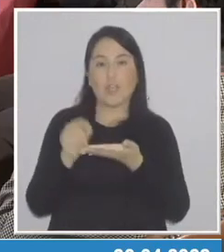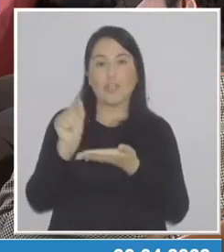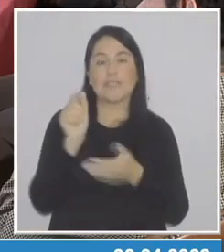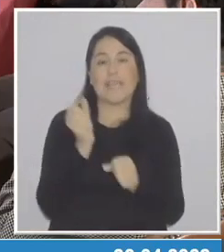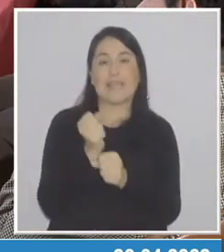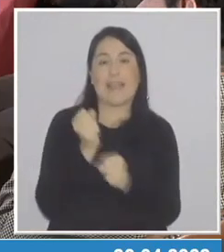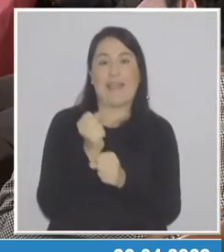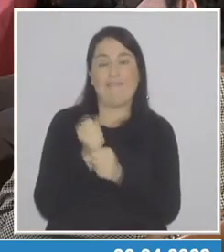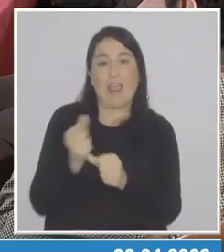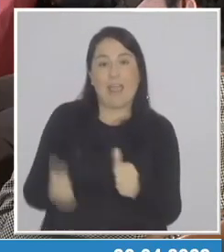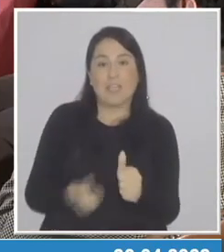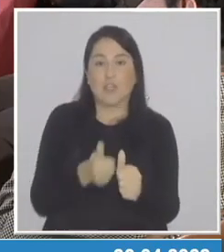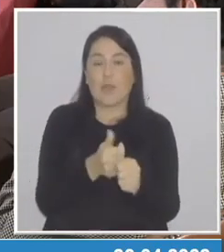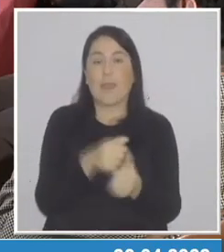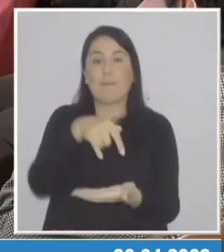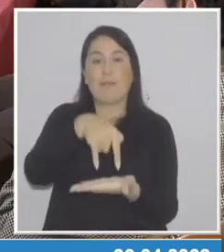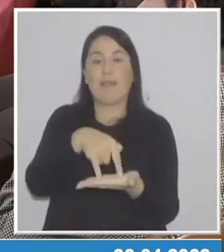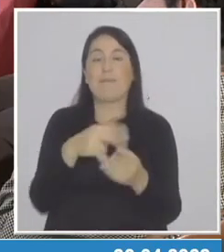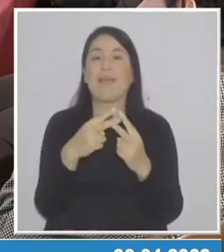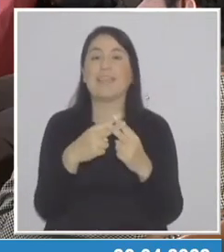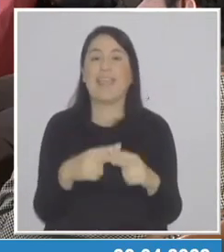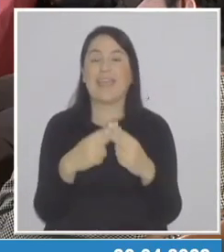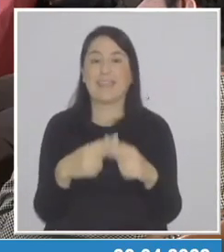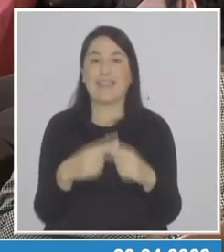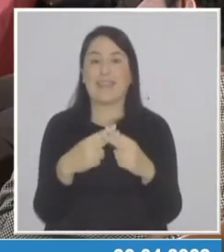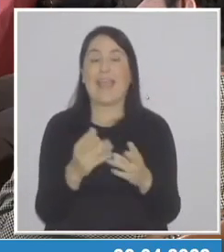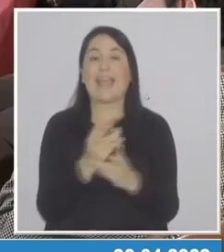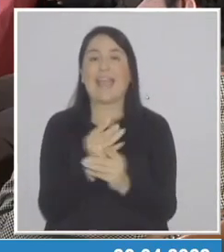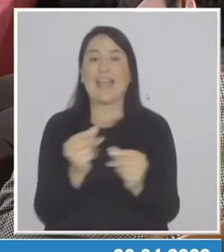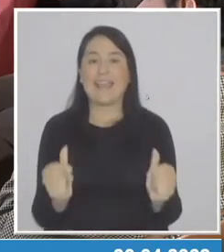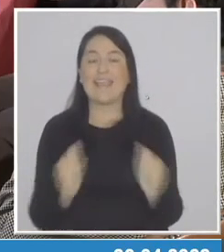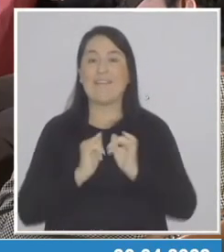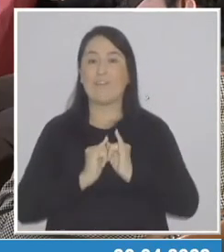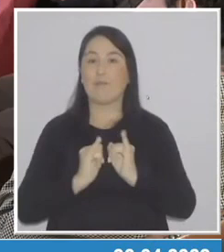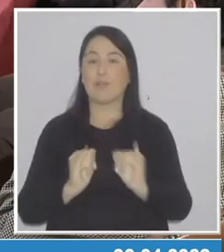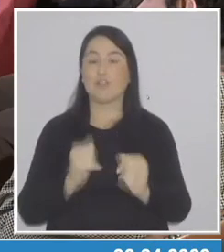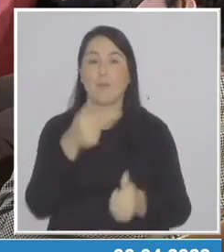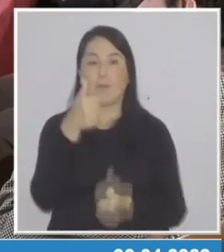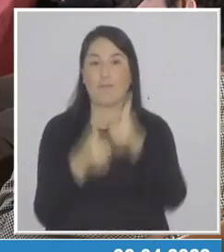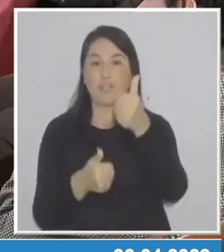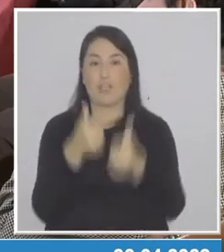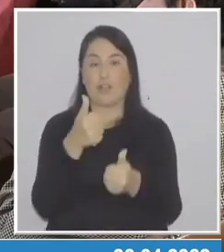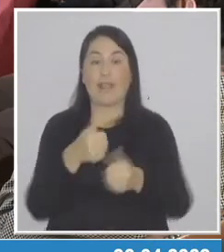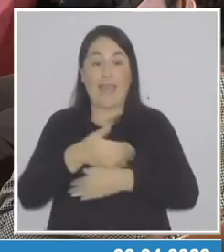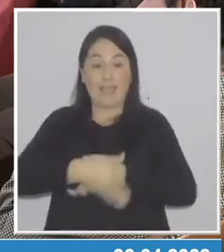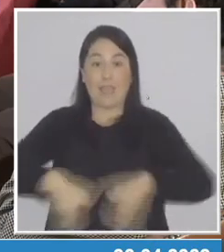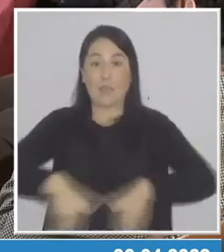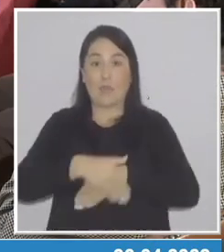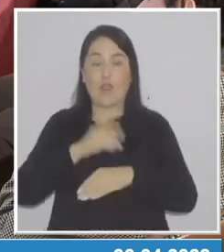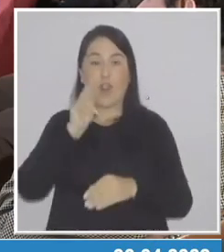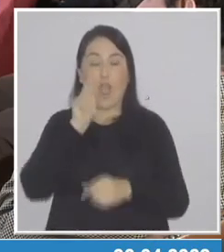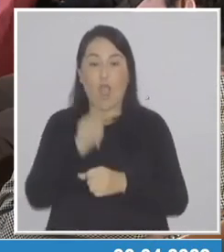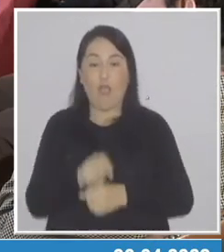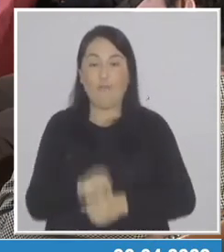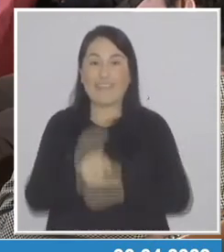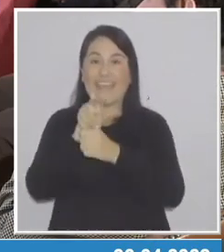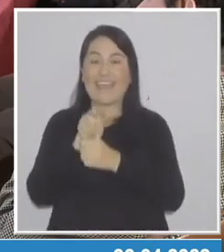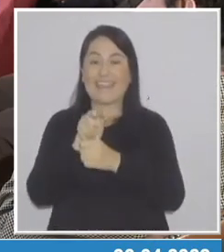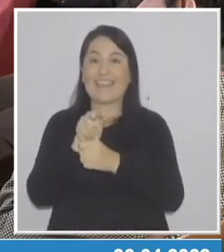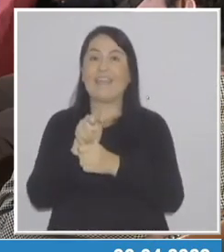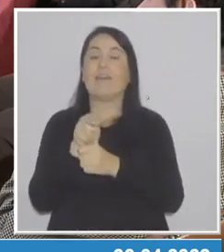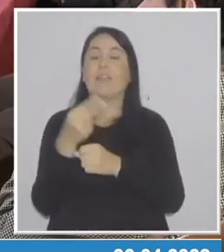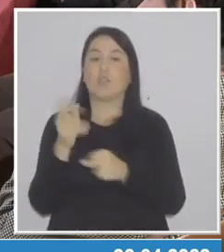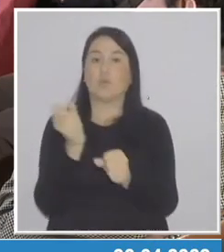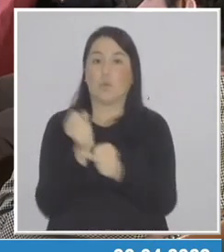asesoría parlamentaria de naturaleza técnica, la calidad y formación de sus profesionales, la neutralidad y objetividad como principios rectores de su trabajo y,